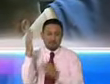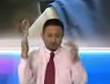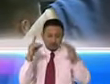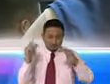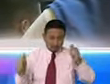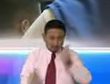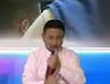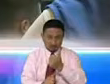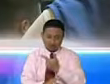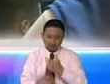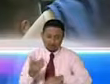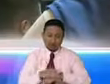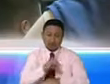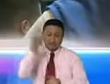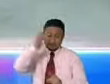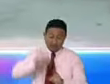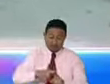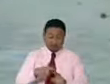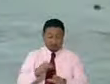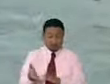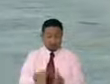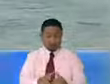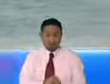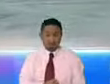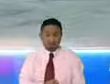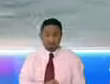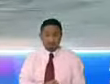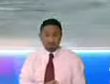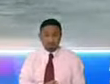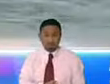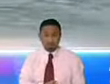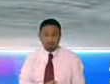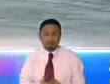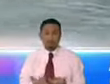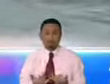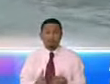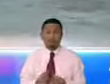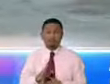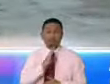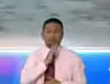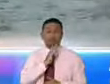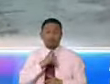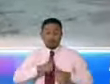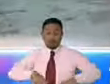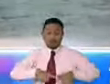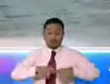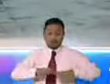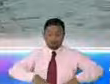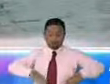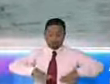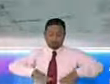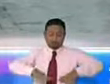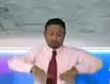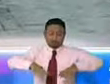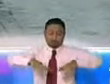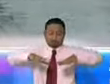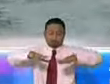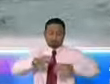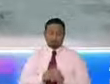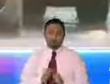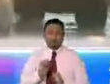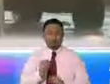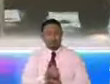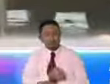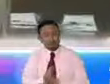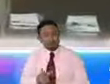porque usted puede recibir una descarga eléctrica. Así también, ante la acumulación de agua en ciertas avenidas y pasos a desnivel, se recomienda